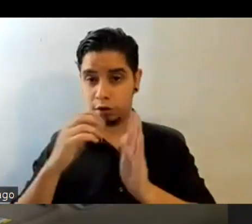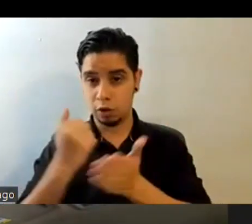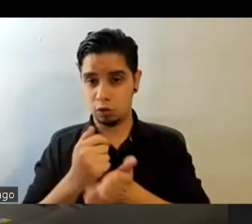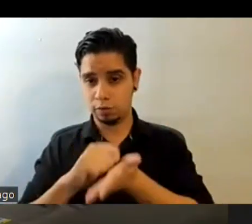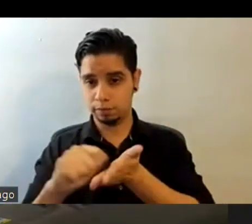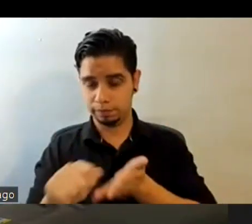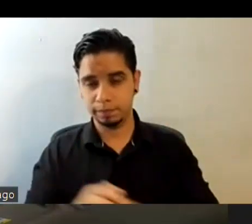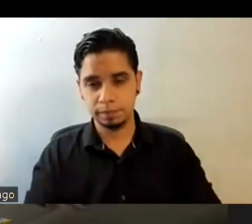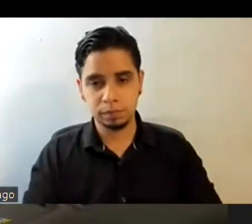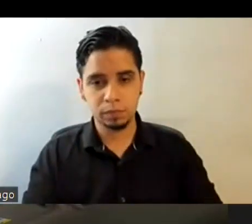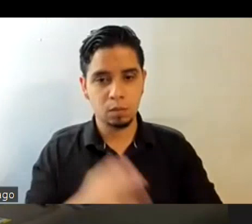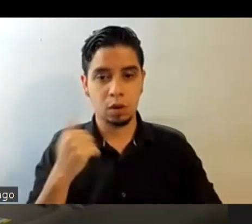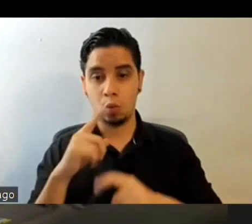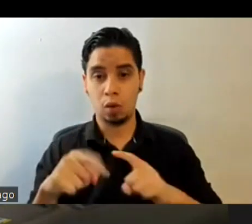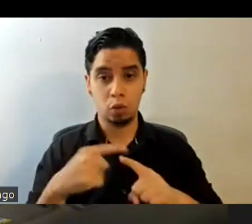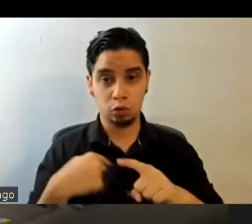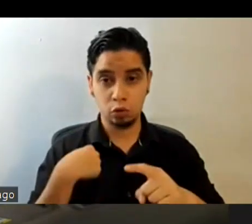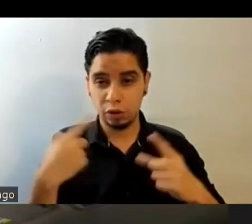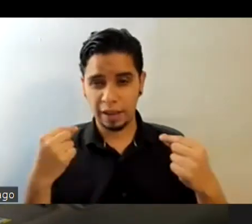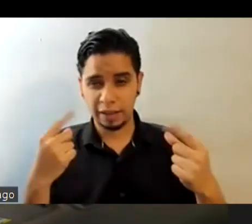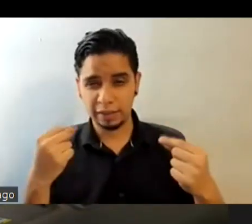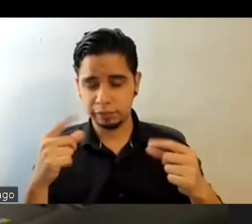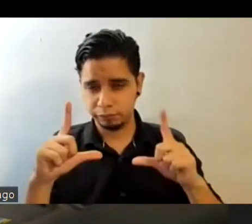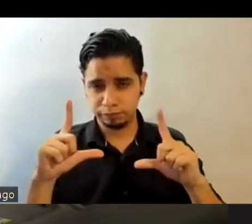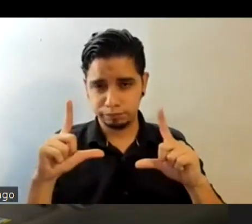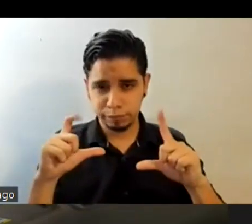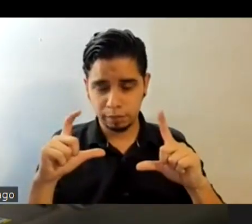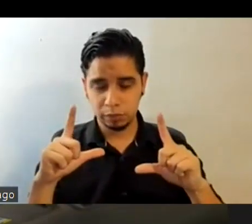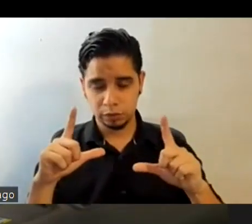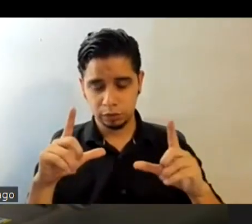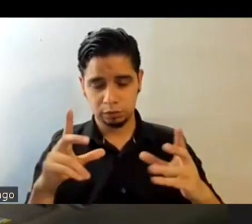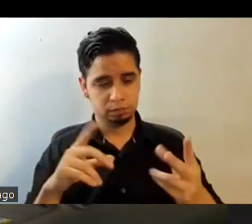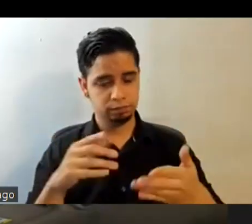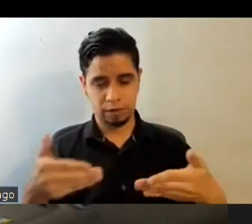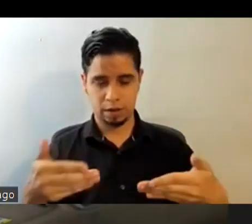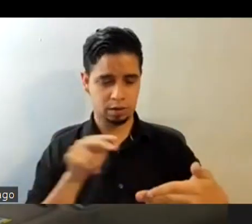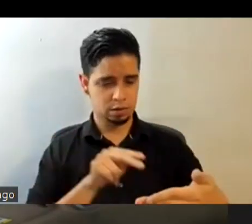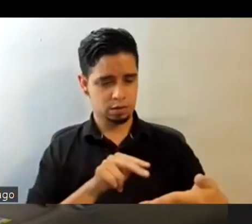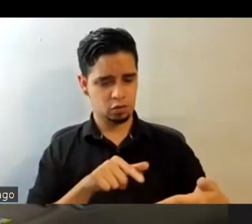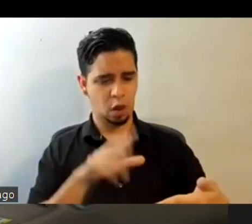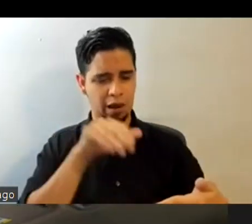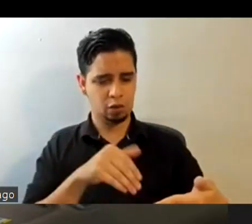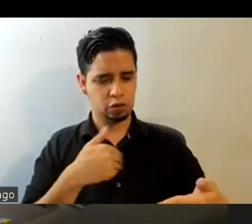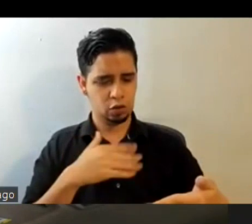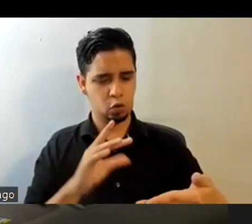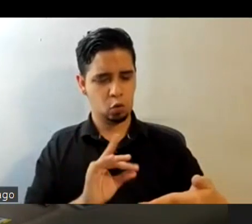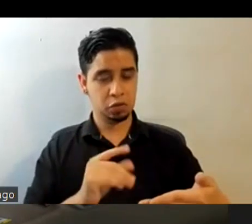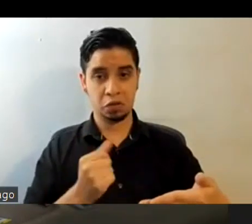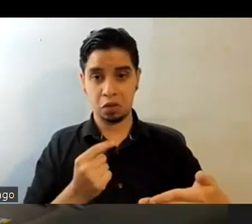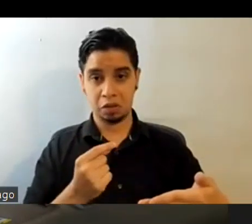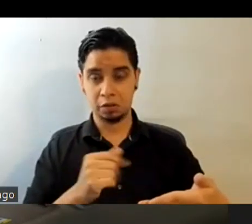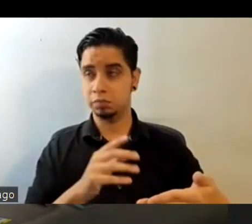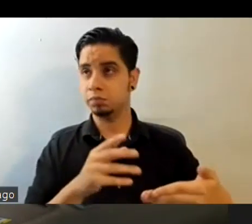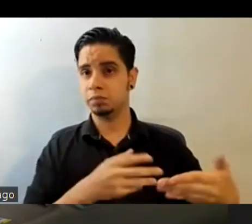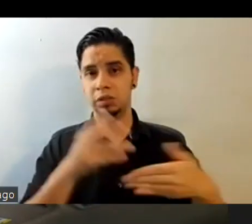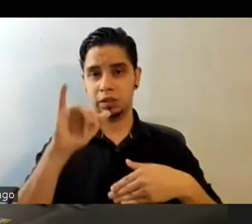porque cuando yo tomaba la foto, yo decía, mira, esta foto tiene un cuento y vamos a publicarla en Instagram. Y yo lo que hacía era 3 fotos, hacía